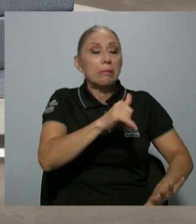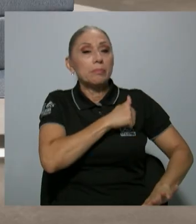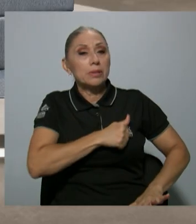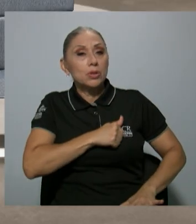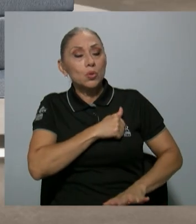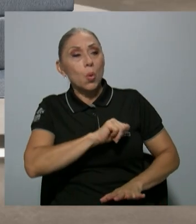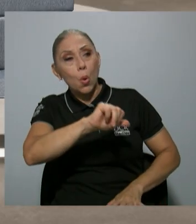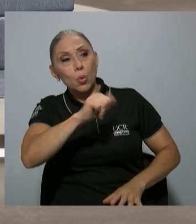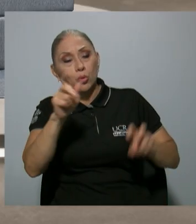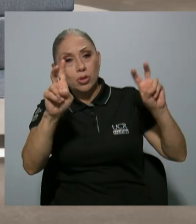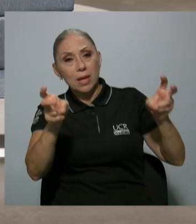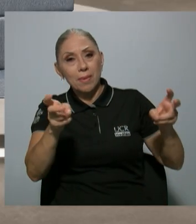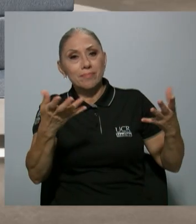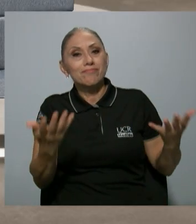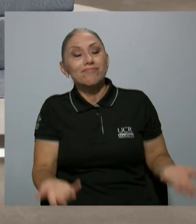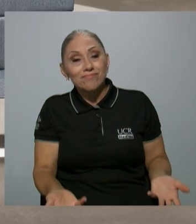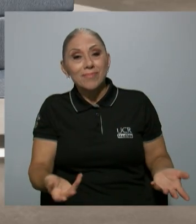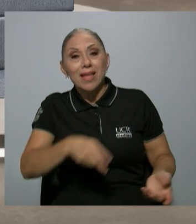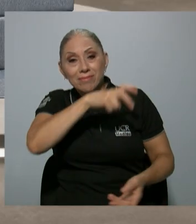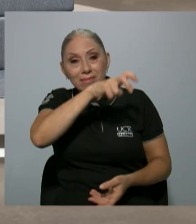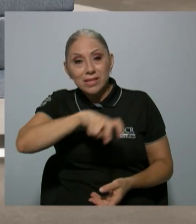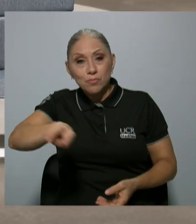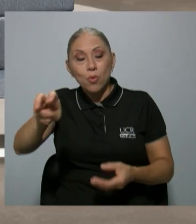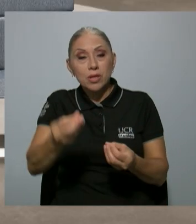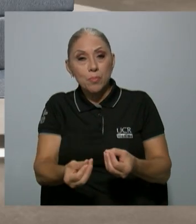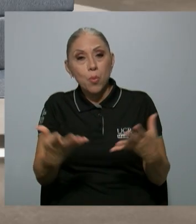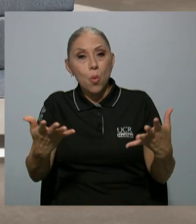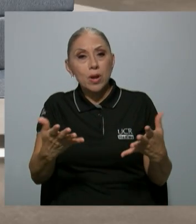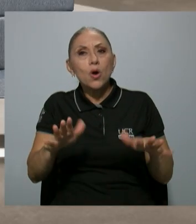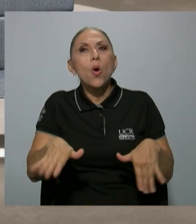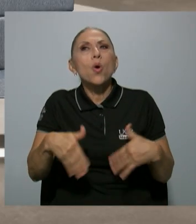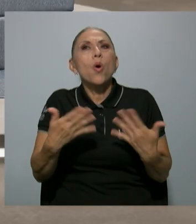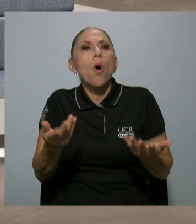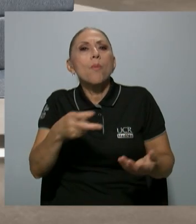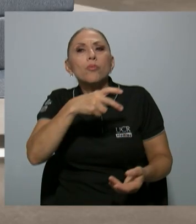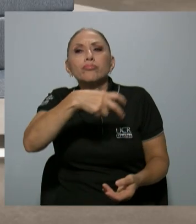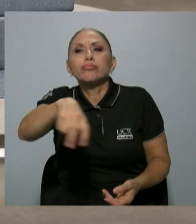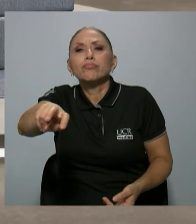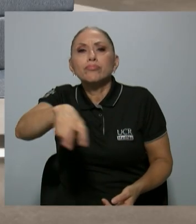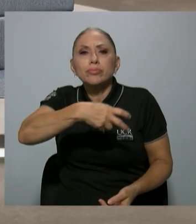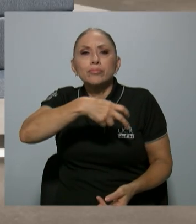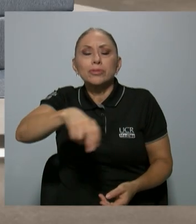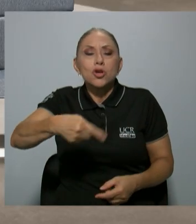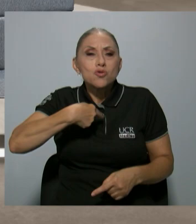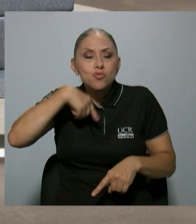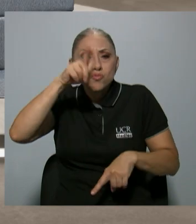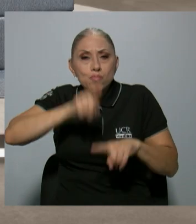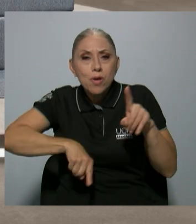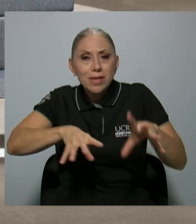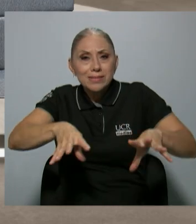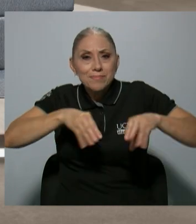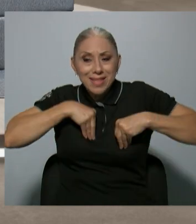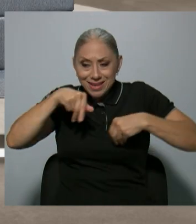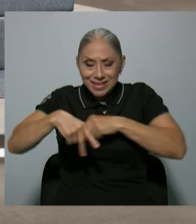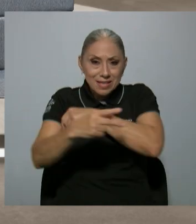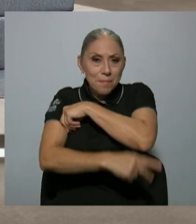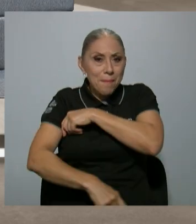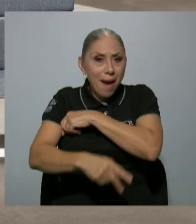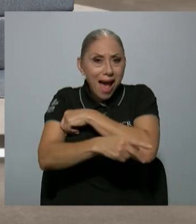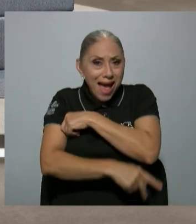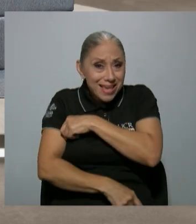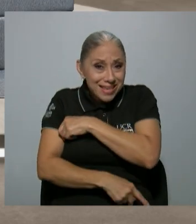sí, adelante. Movilidad, transporte público. A mí me parece inaceptable que en este país tardemos en